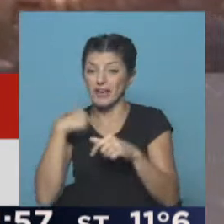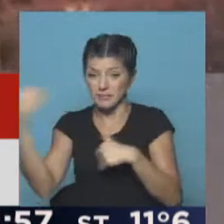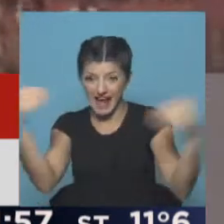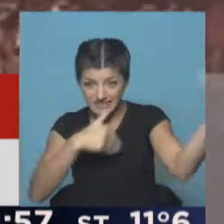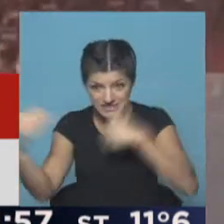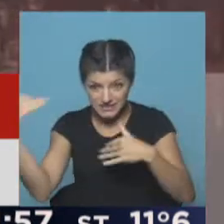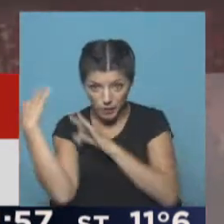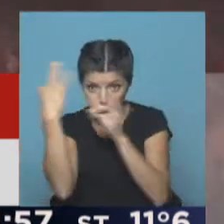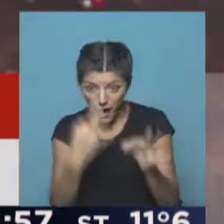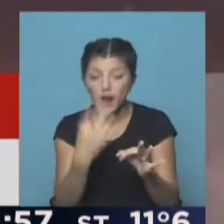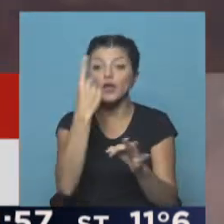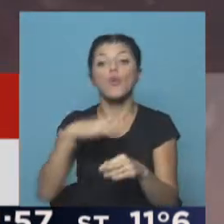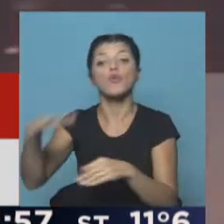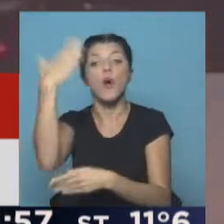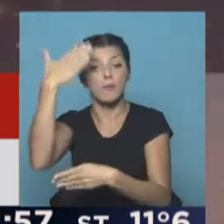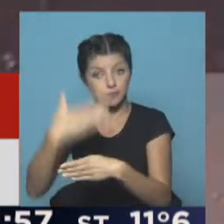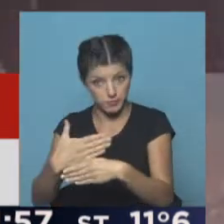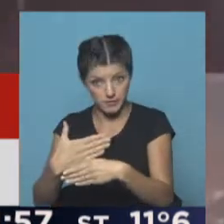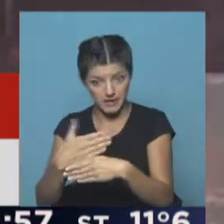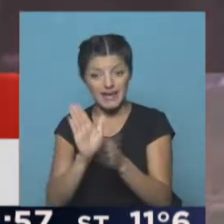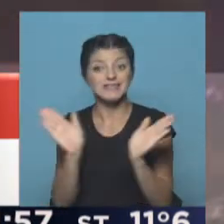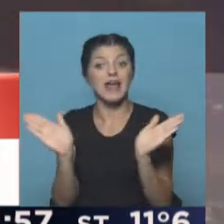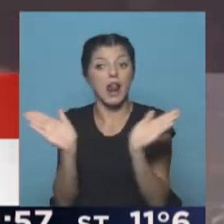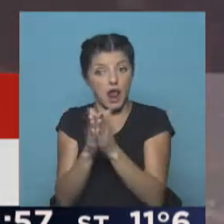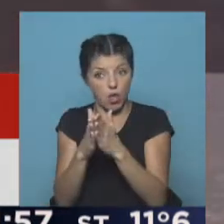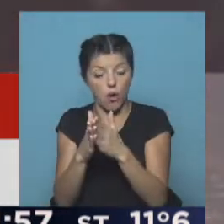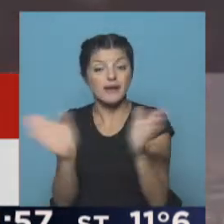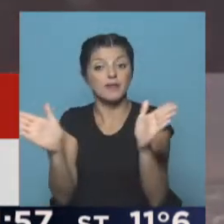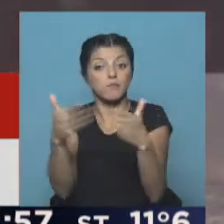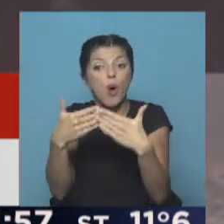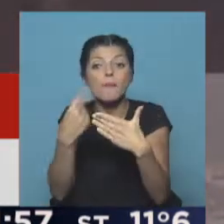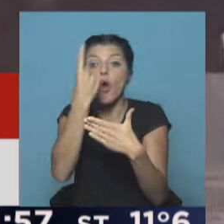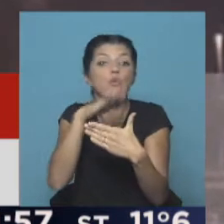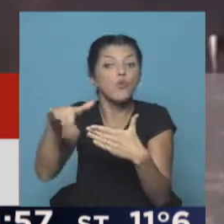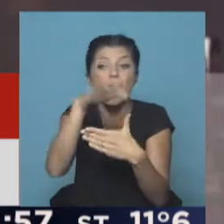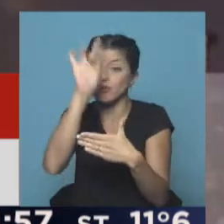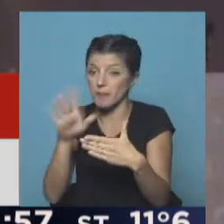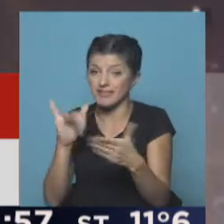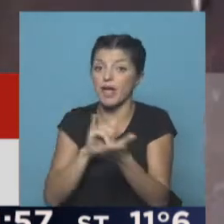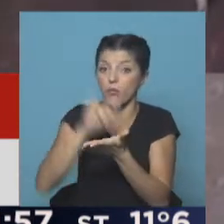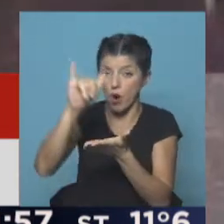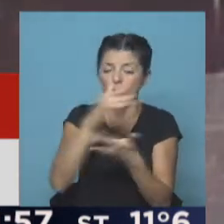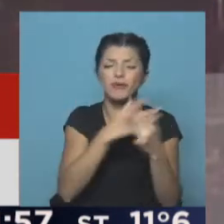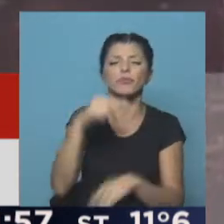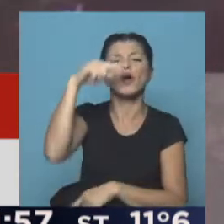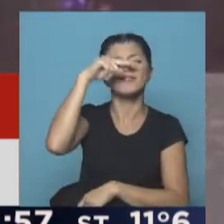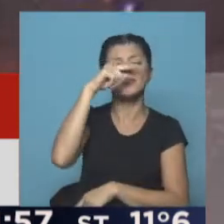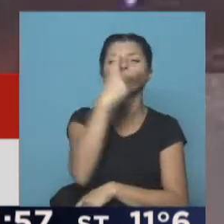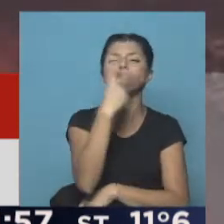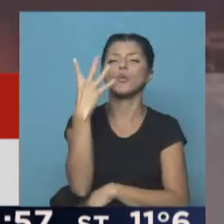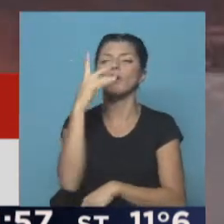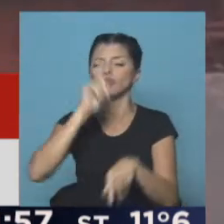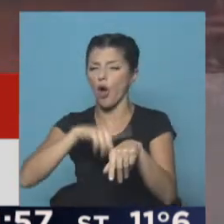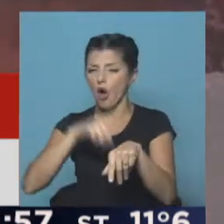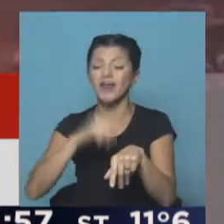lugar que una parte estaba contenida, que estaba cerrada, pero que es una parte nada más de los vuelos. Cerca de las 7:24 de la tarde,